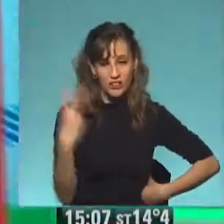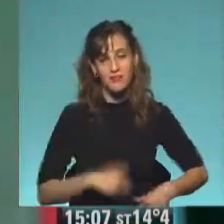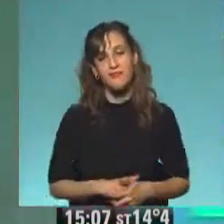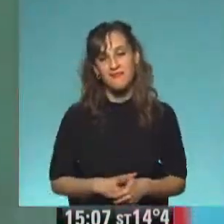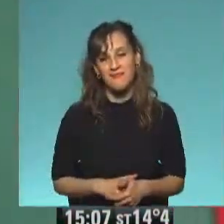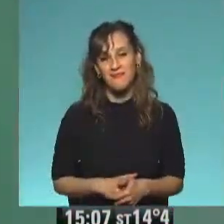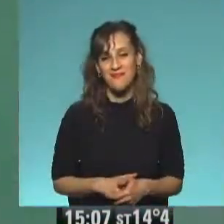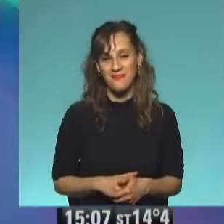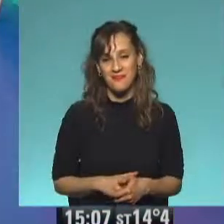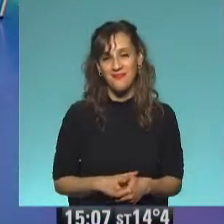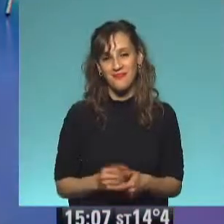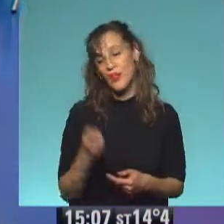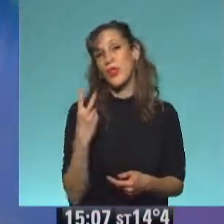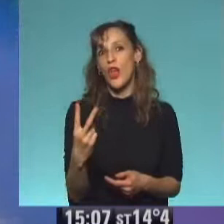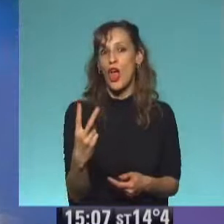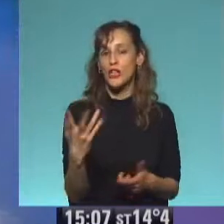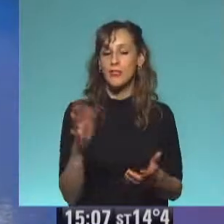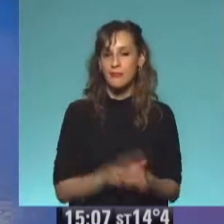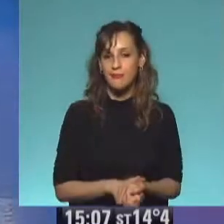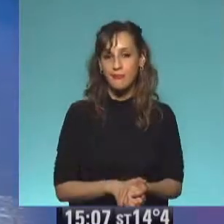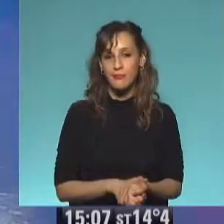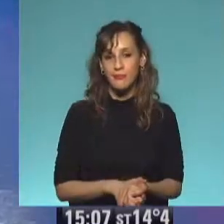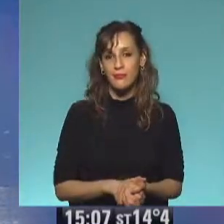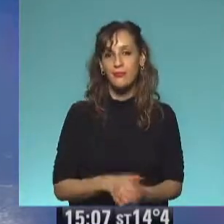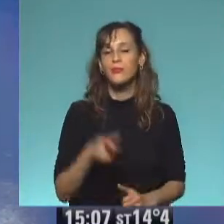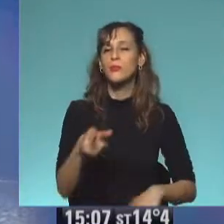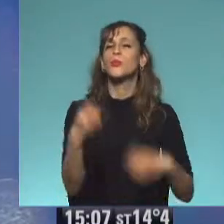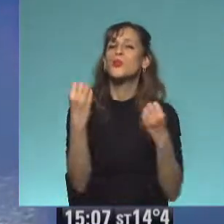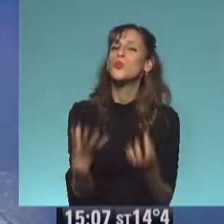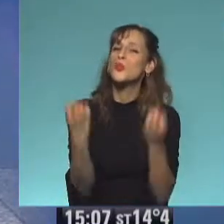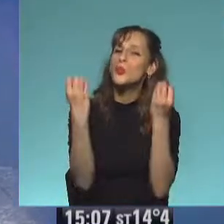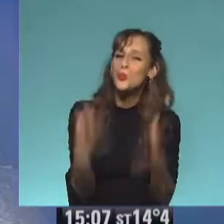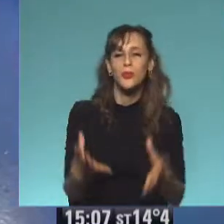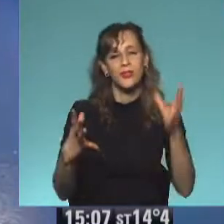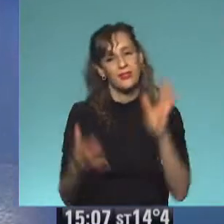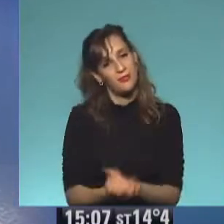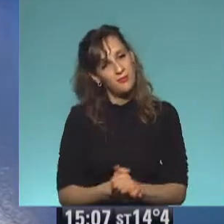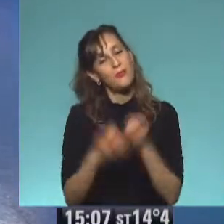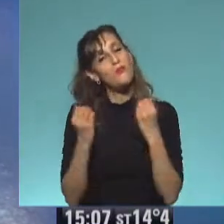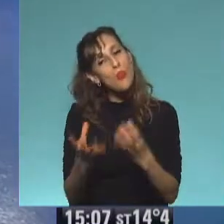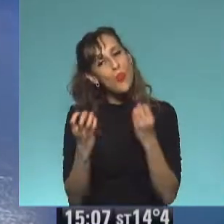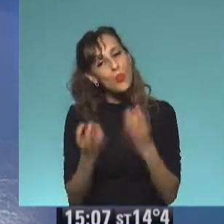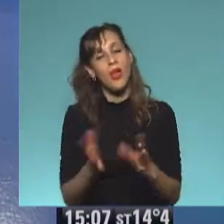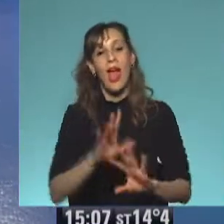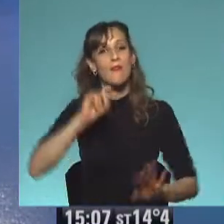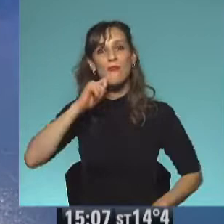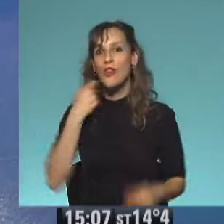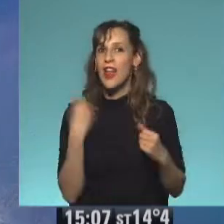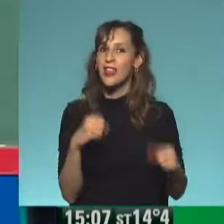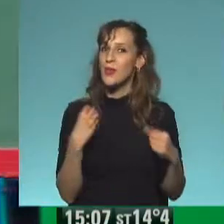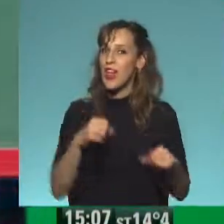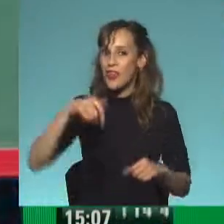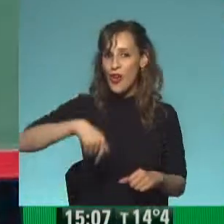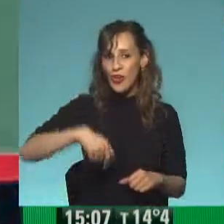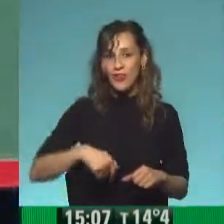dio la vuelta ya la vuelta nada muy bueno muy bien la vida